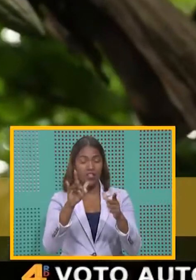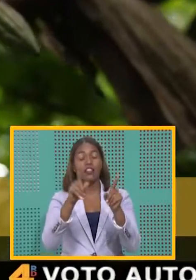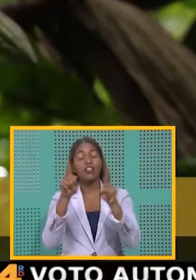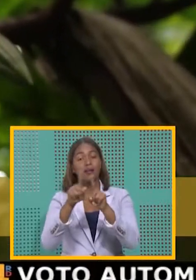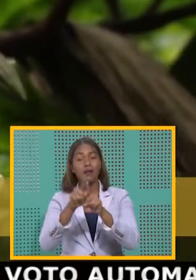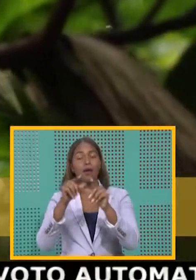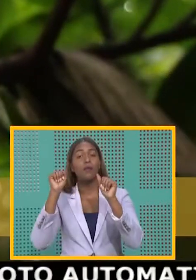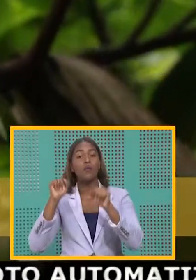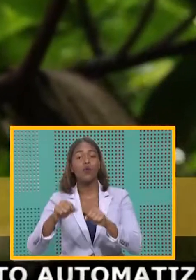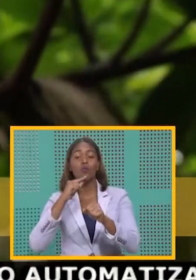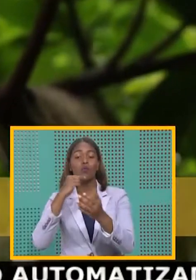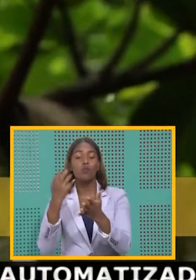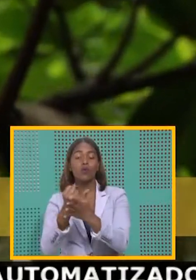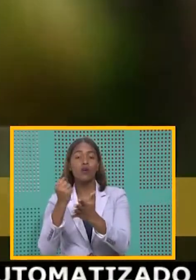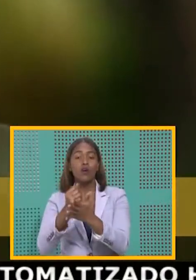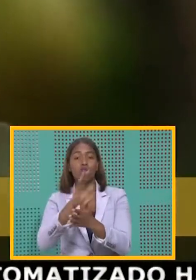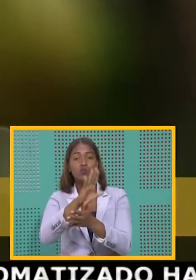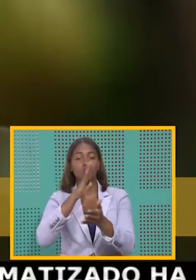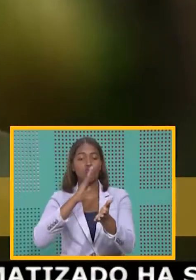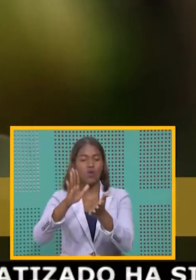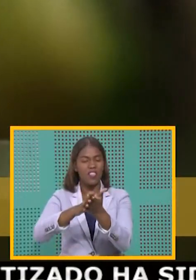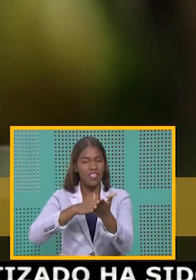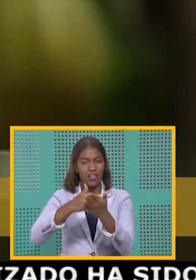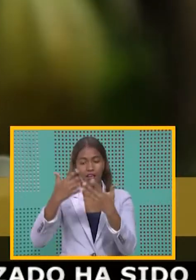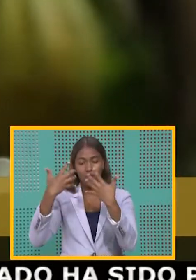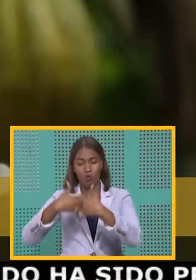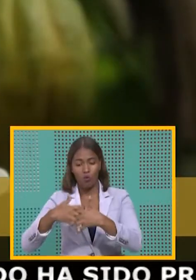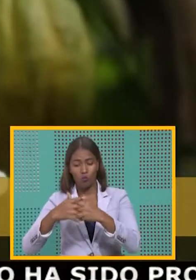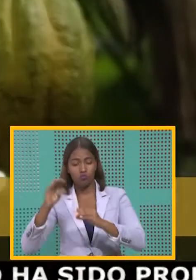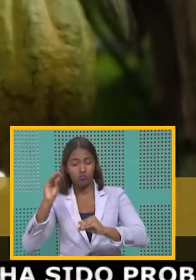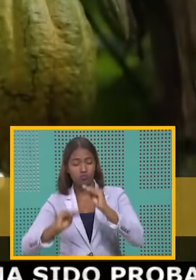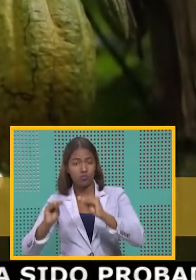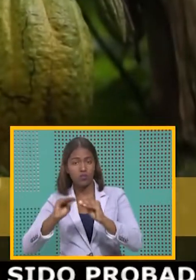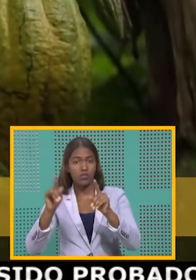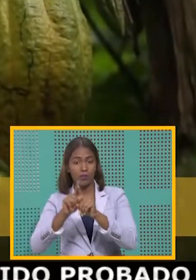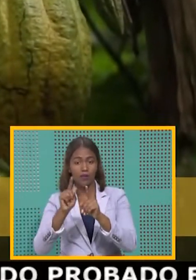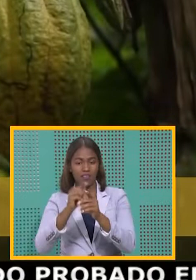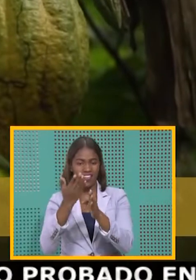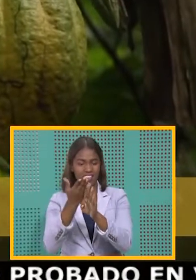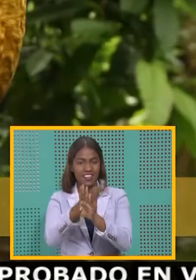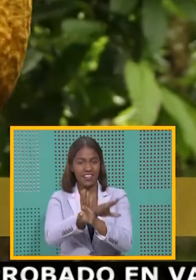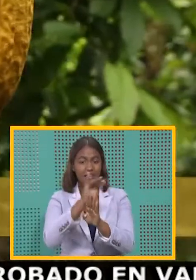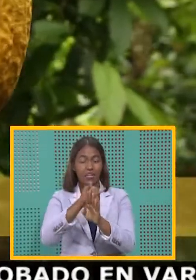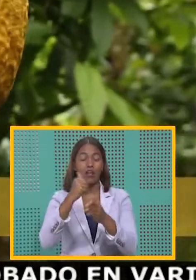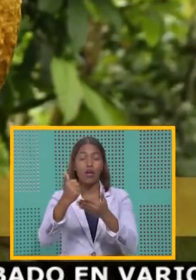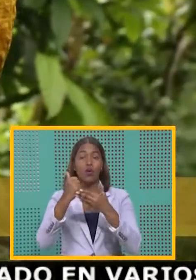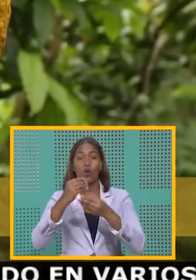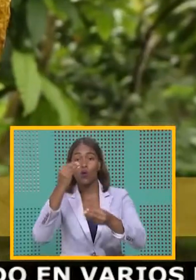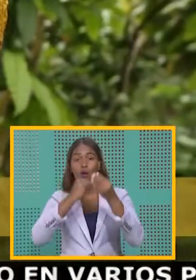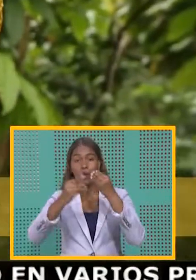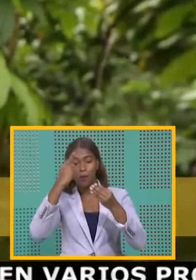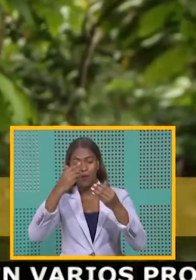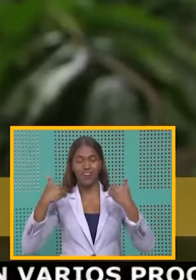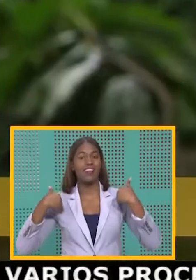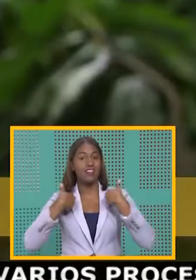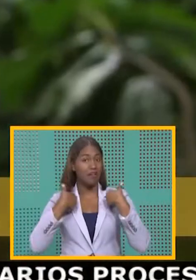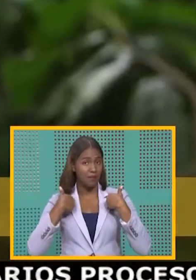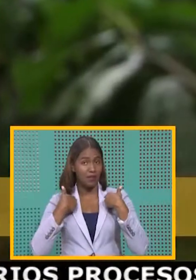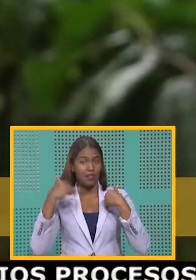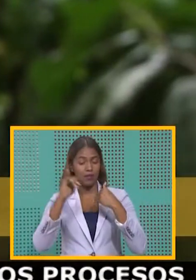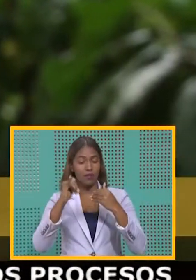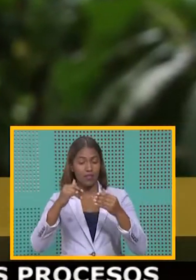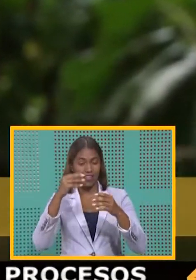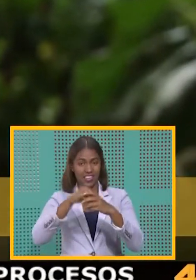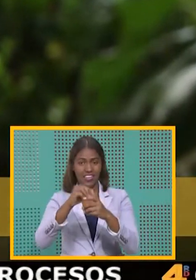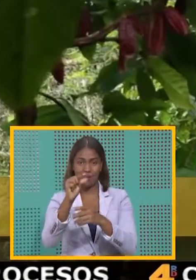que también se aprovecha su manteca en la industria cosmética y la cascarilla de cacao sirve como alimento para el ganado vacuno. Y del